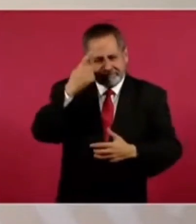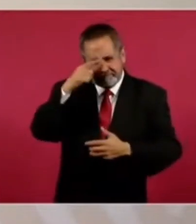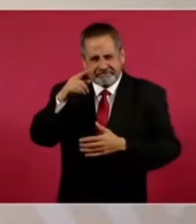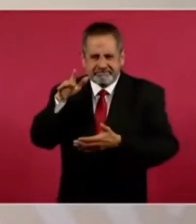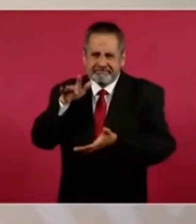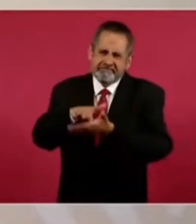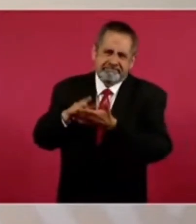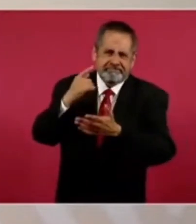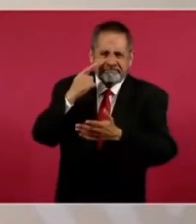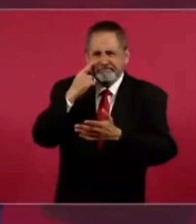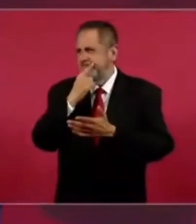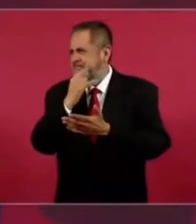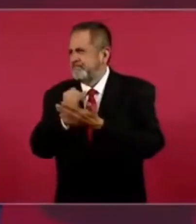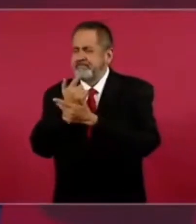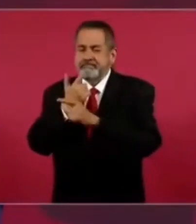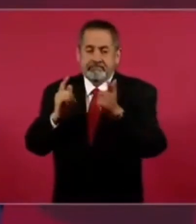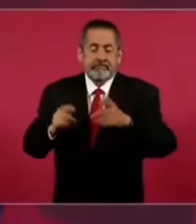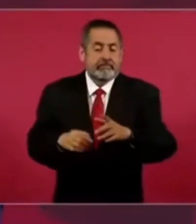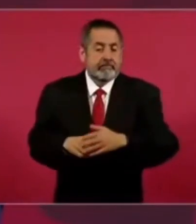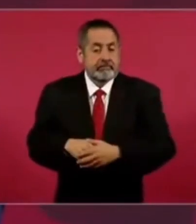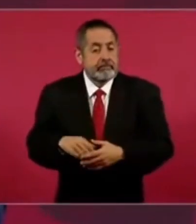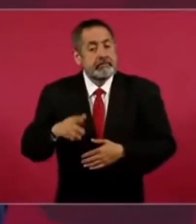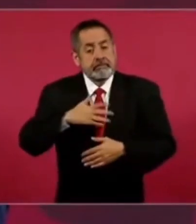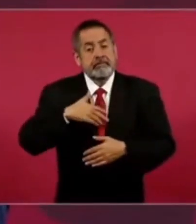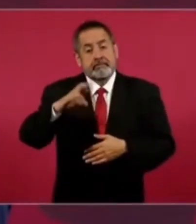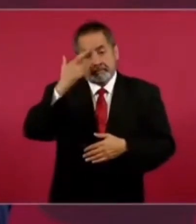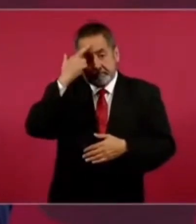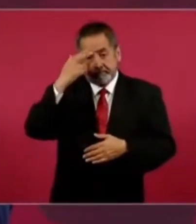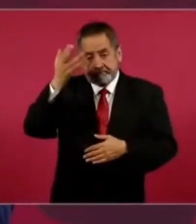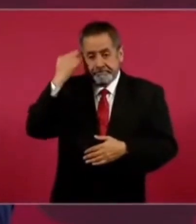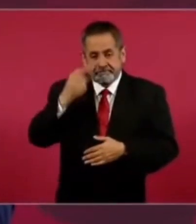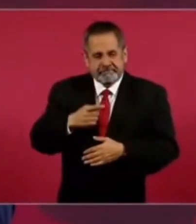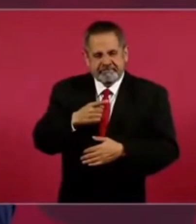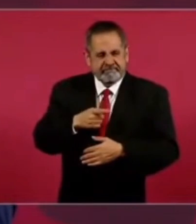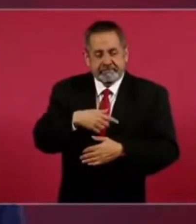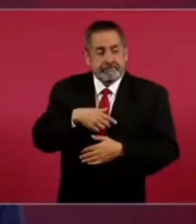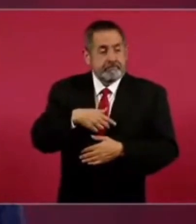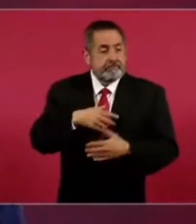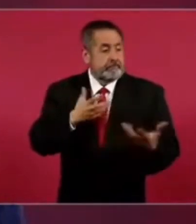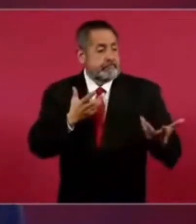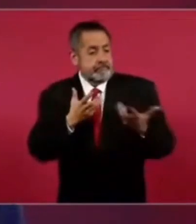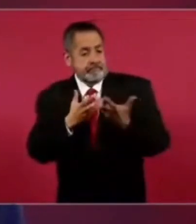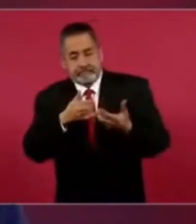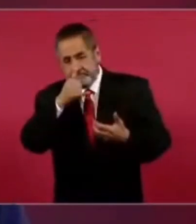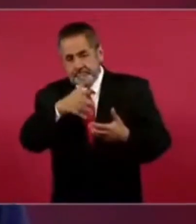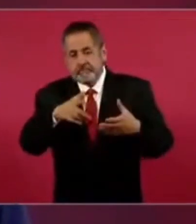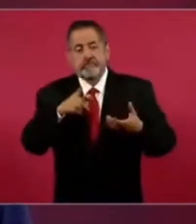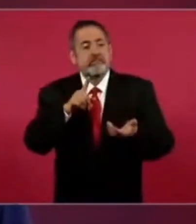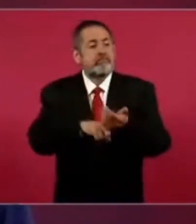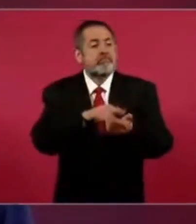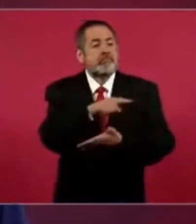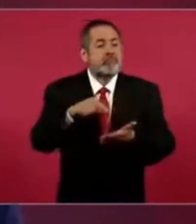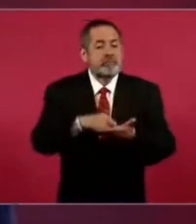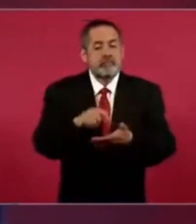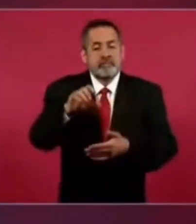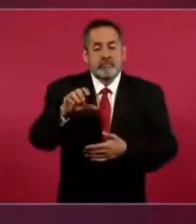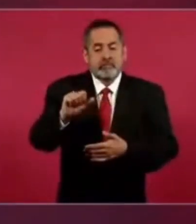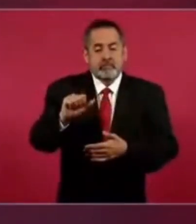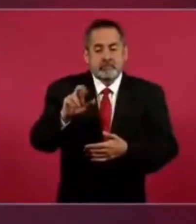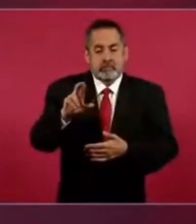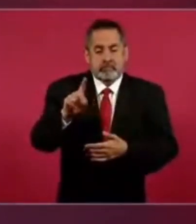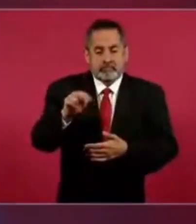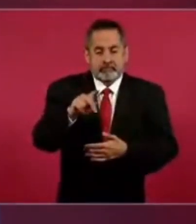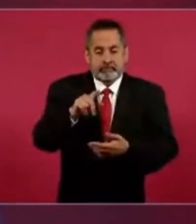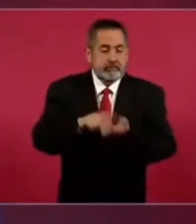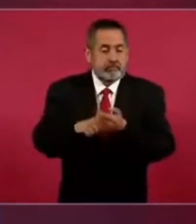Me acuerdo que enfrenté una rebelión en aquel entonces en Cárdenas, porque habíamos